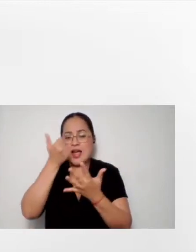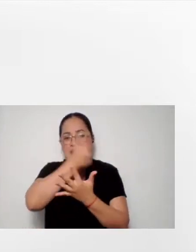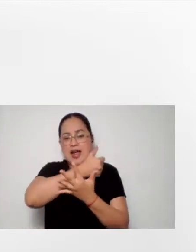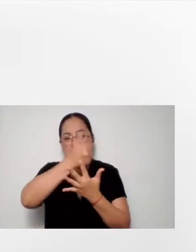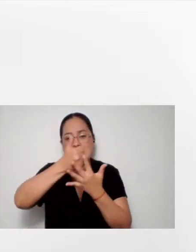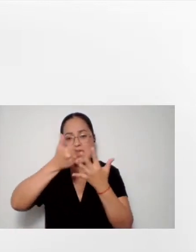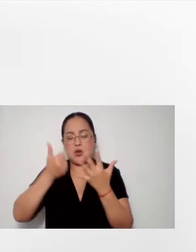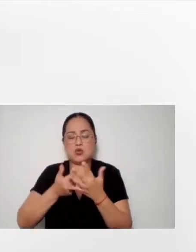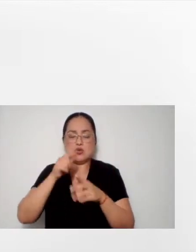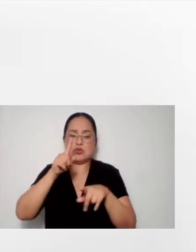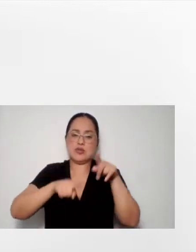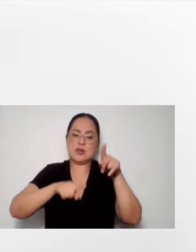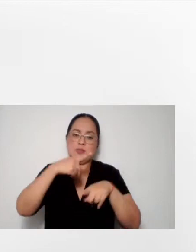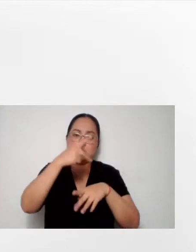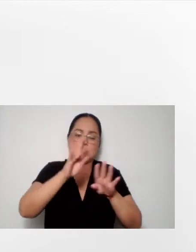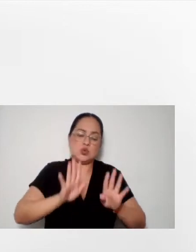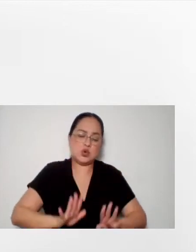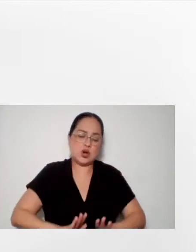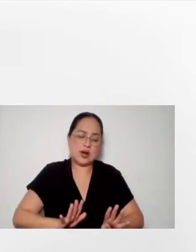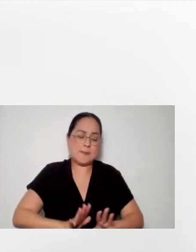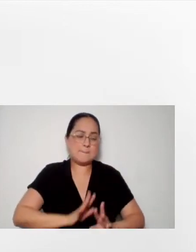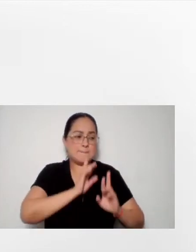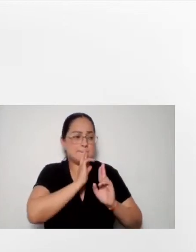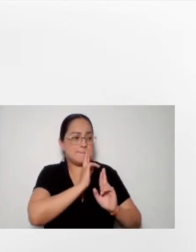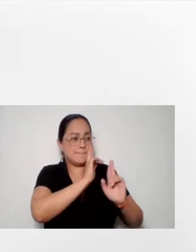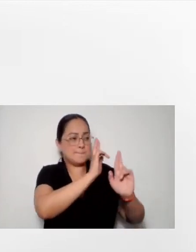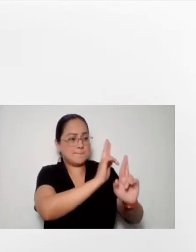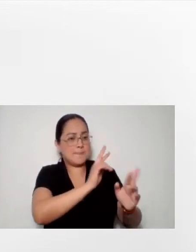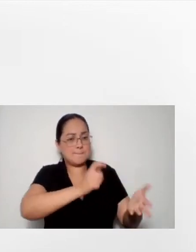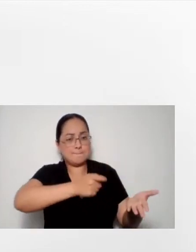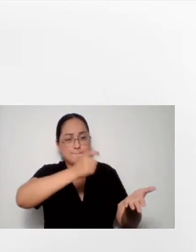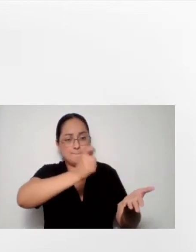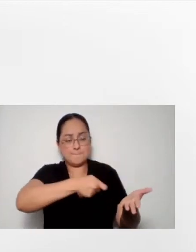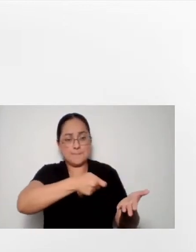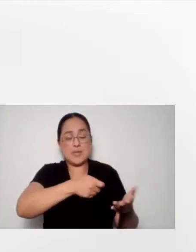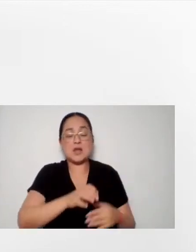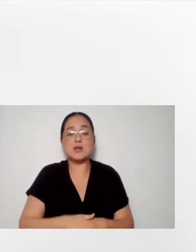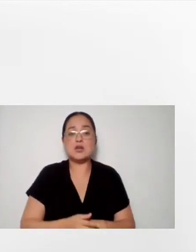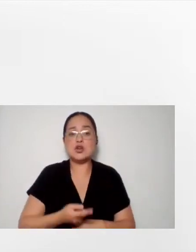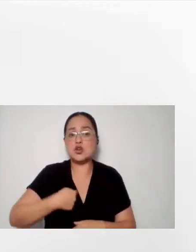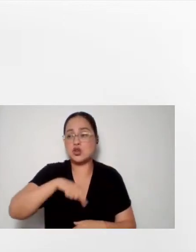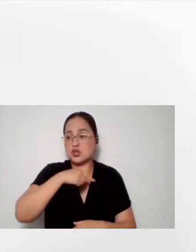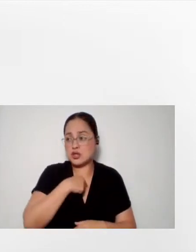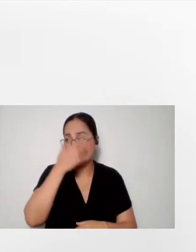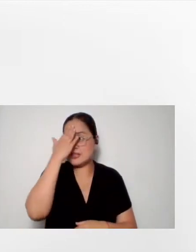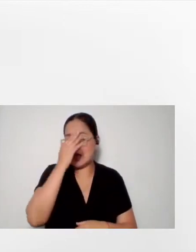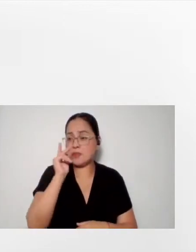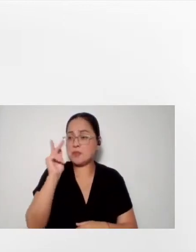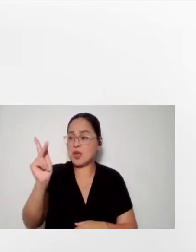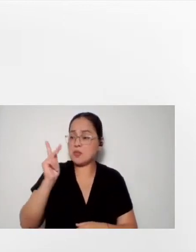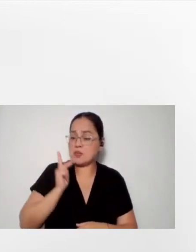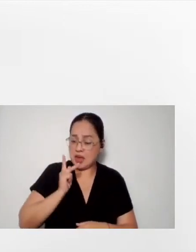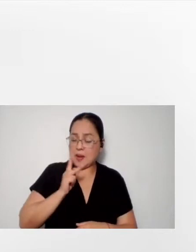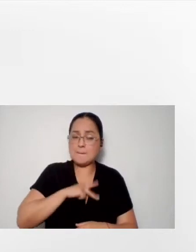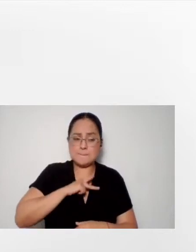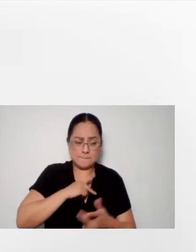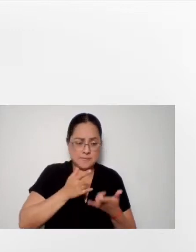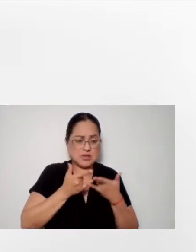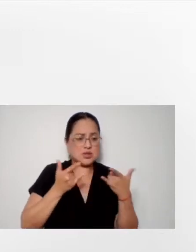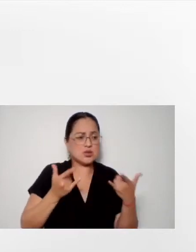cada caso concreto. Porque a veces pensamos que los hechos de un asunto son muy similares a los de nosotros,